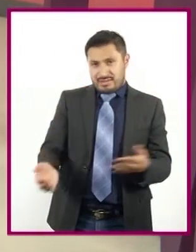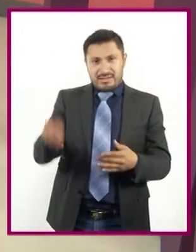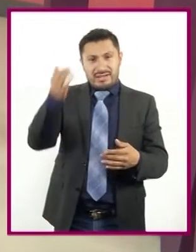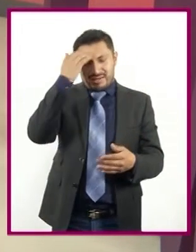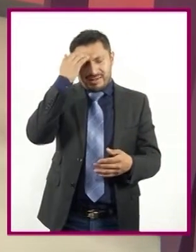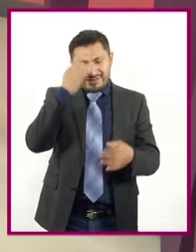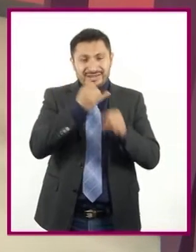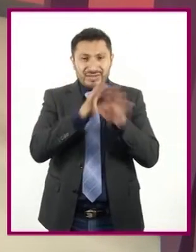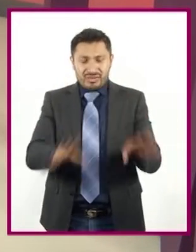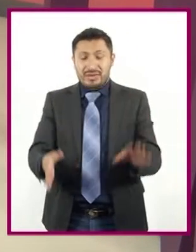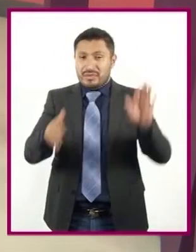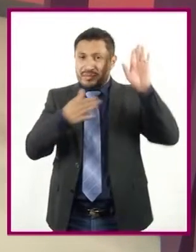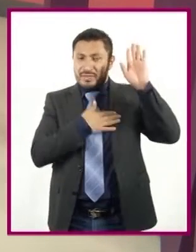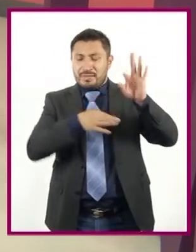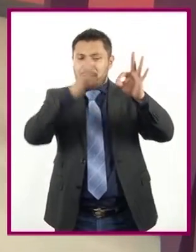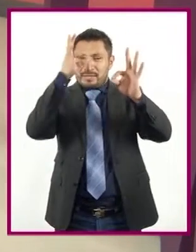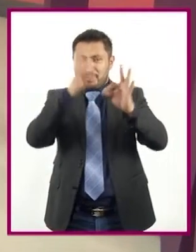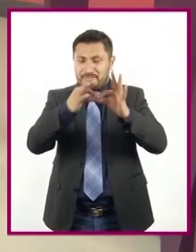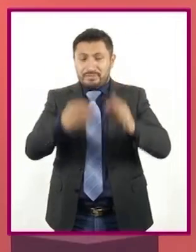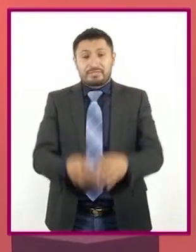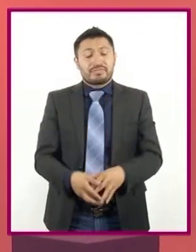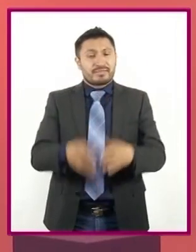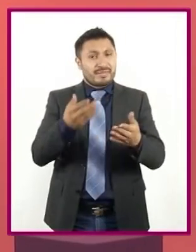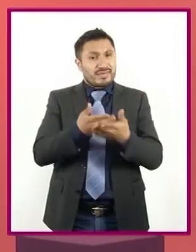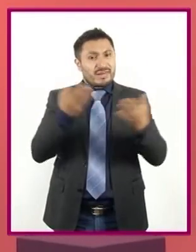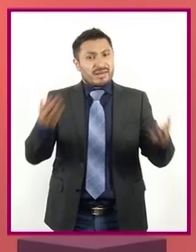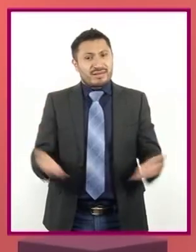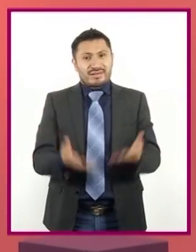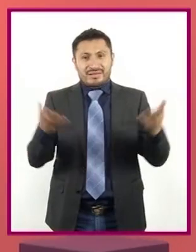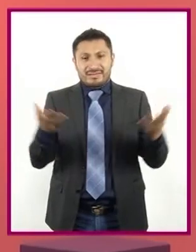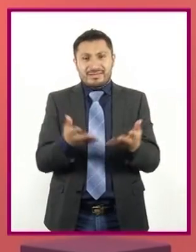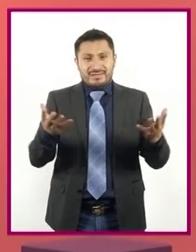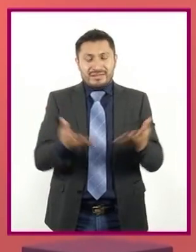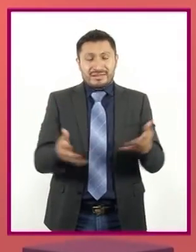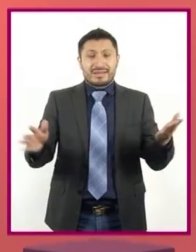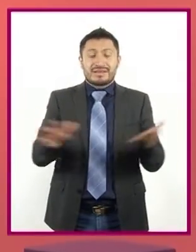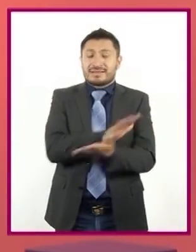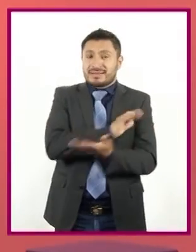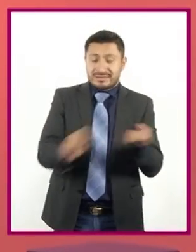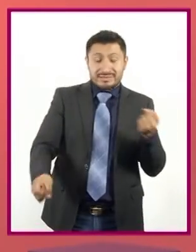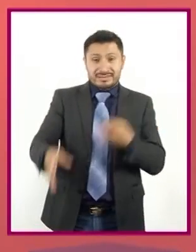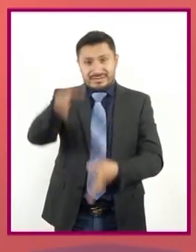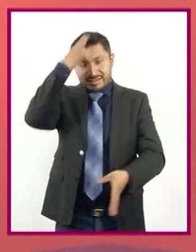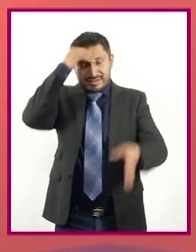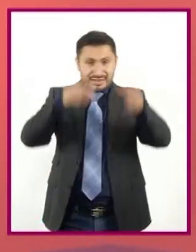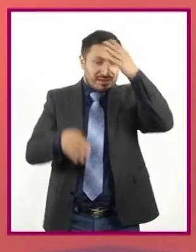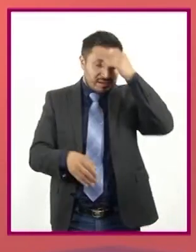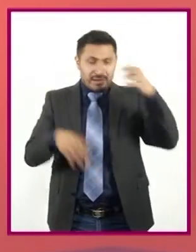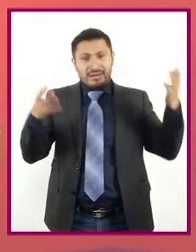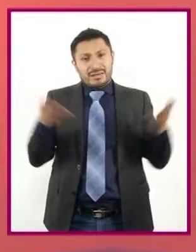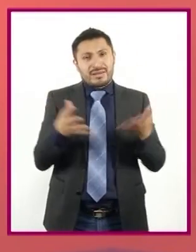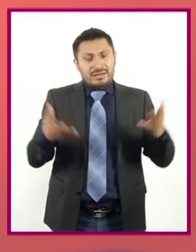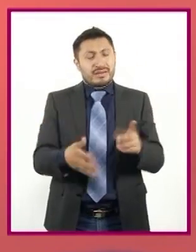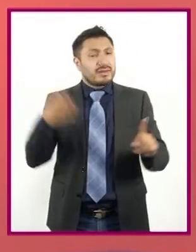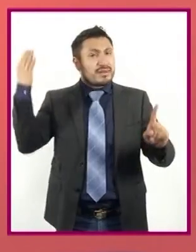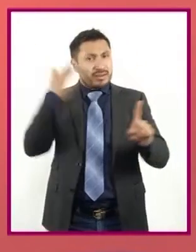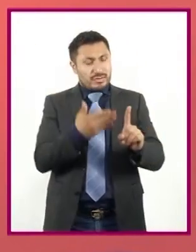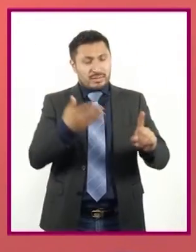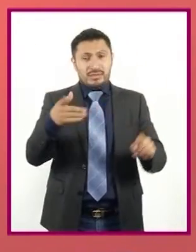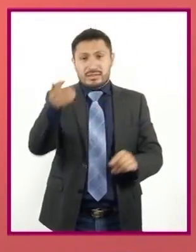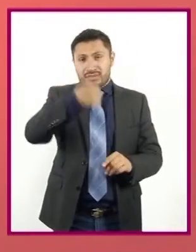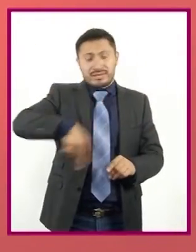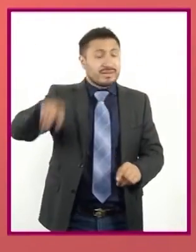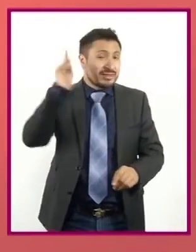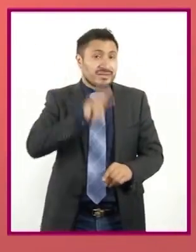información, lo prometido es deuda. Llegó el momento de hacer, deshacer y aprender al realizar los retos que pondrán a